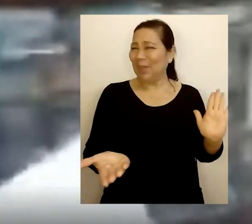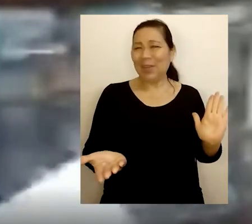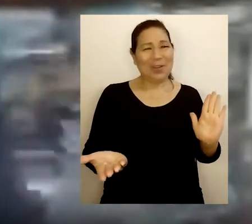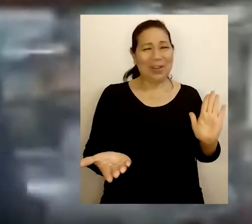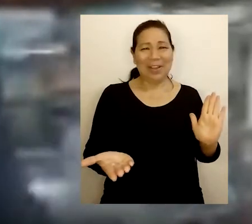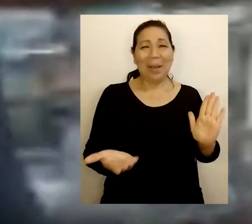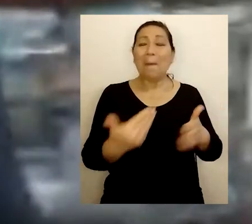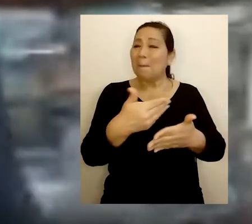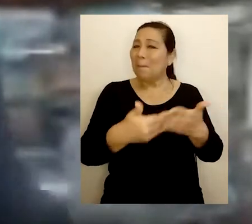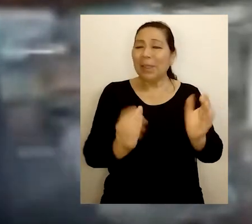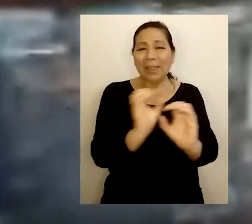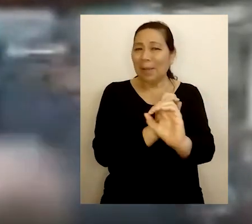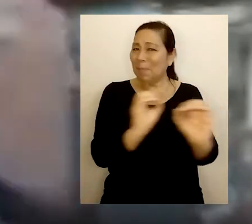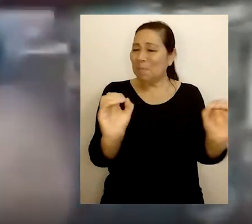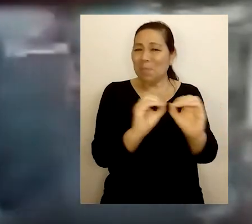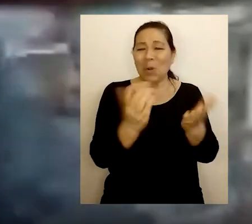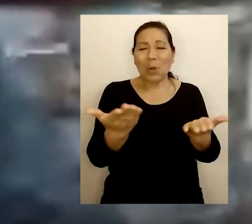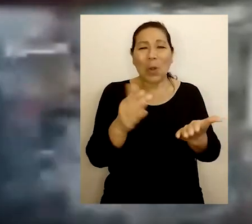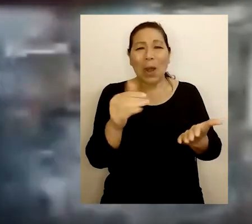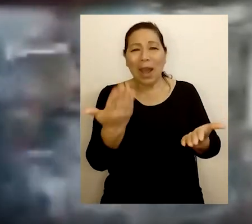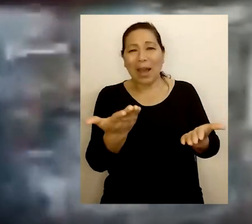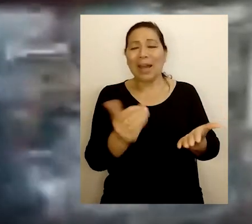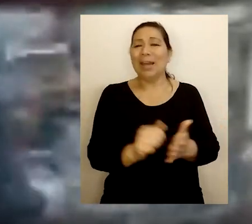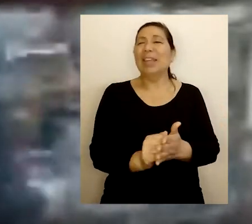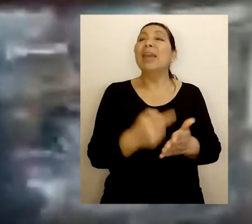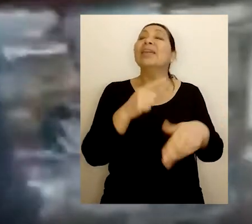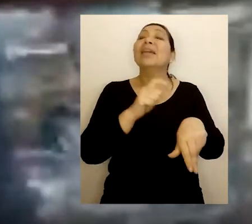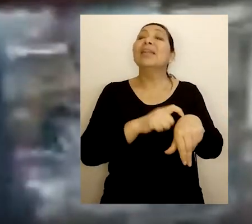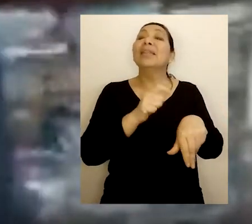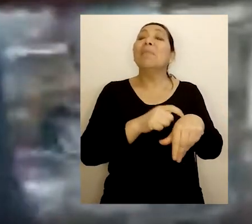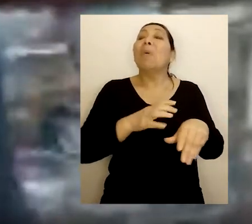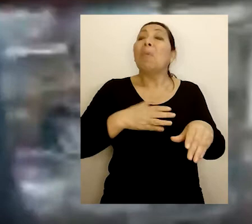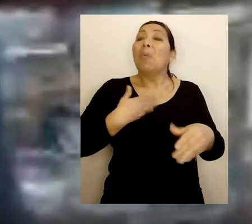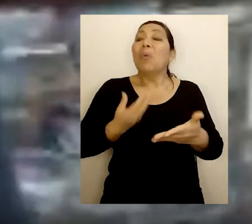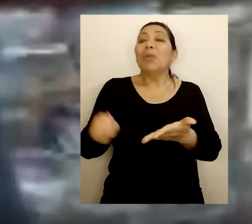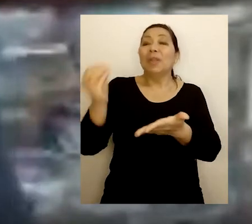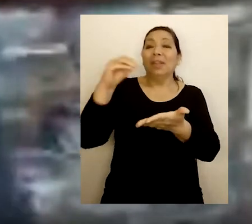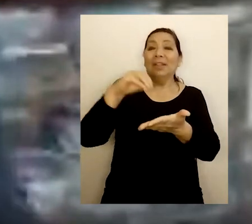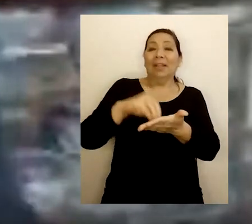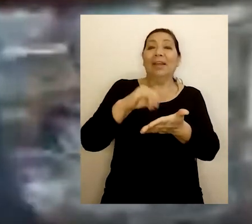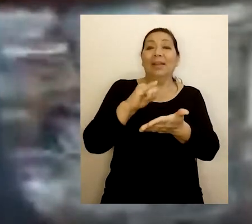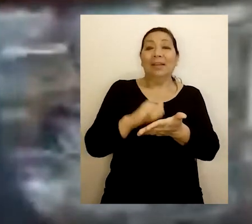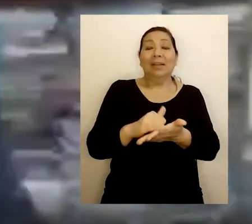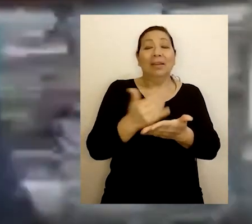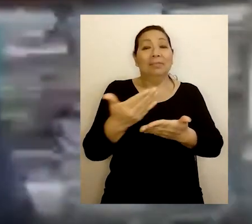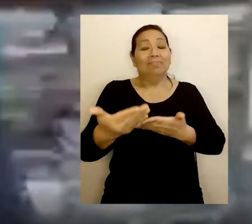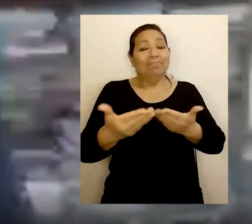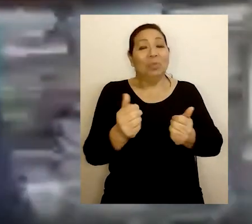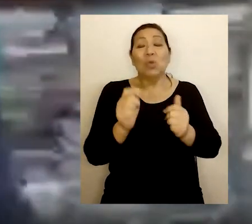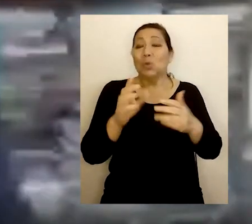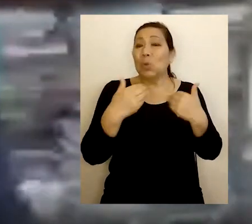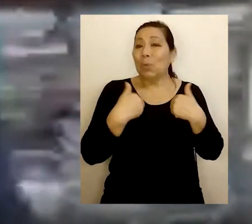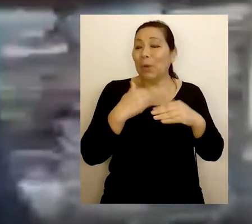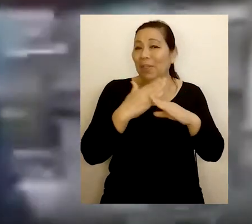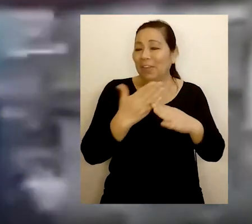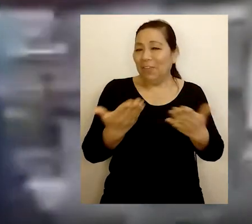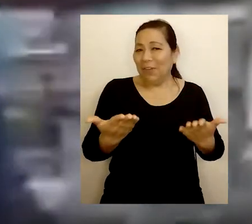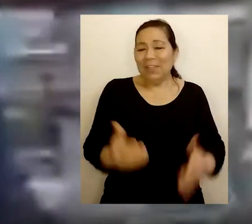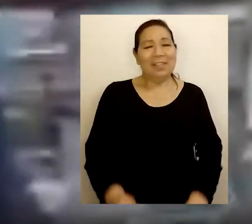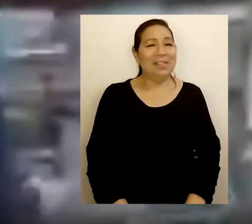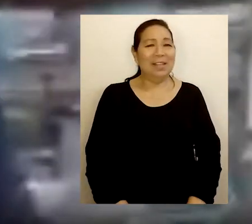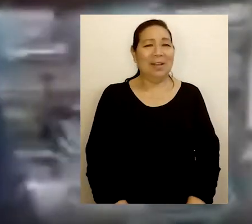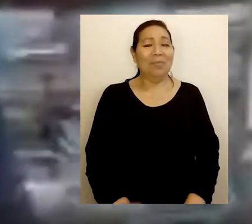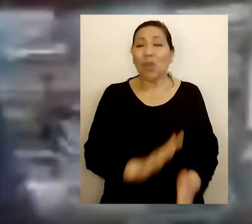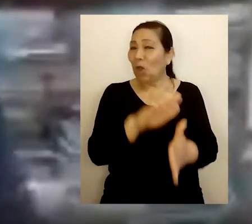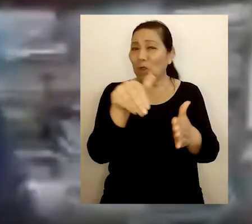Y en dicha acta tampoco hay en qué momento se ha podido reintegrar o dice que haya habido su abogado de defensa.